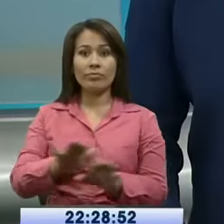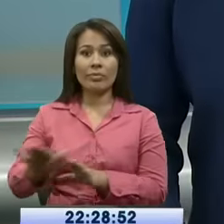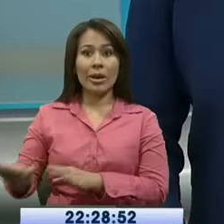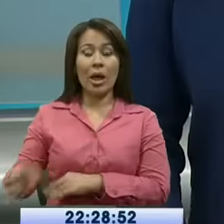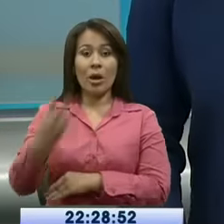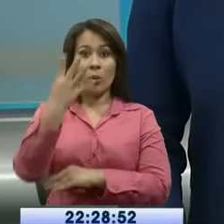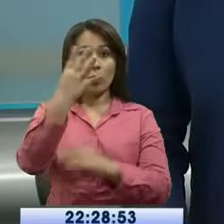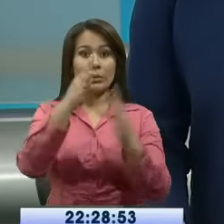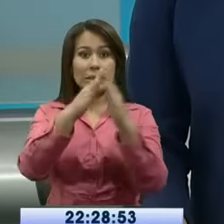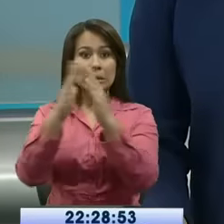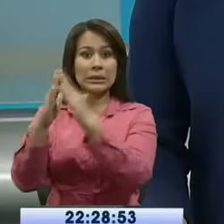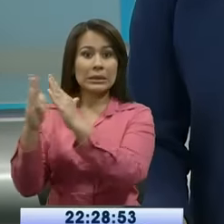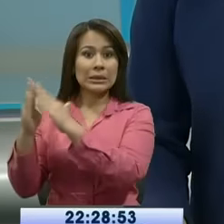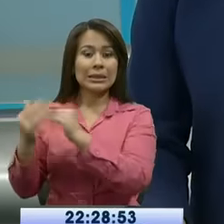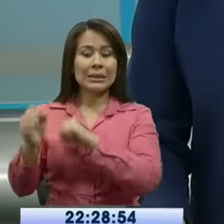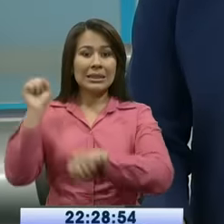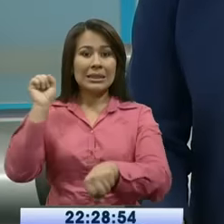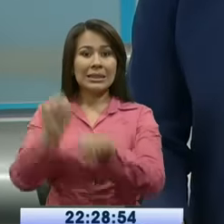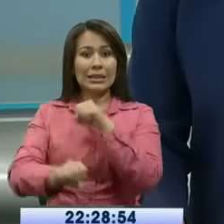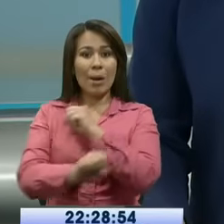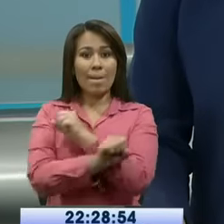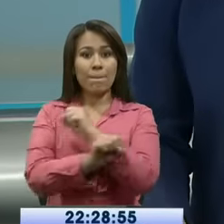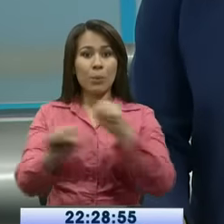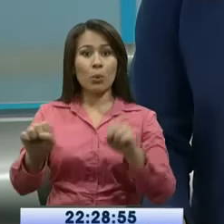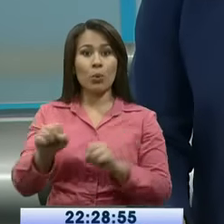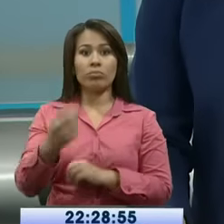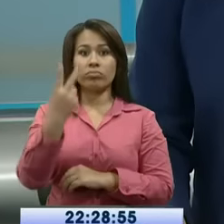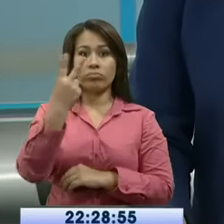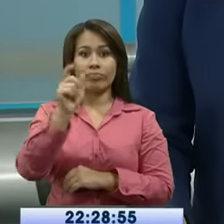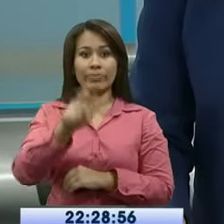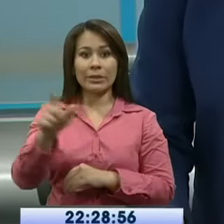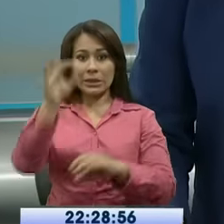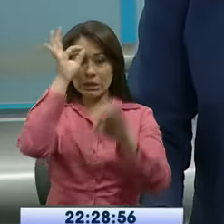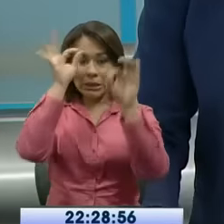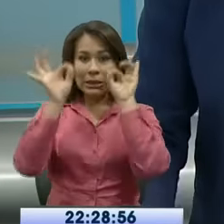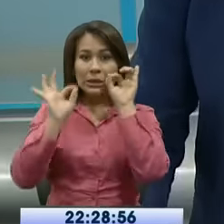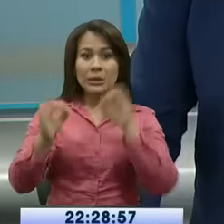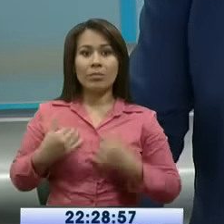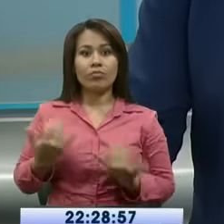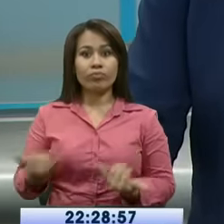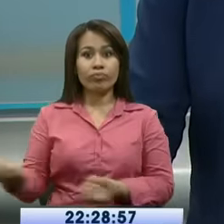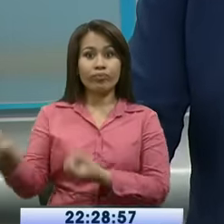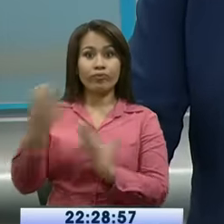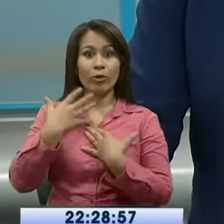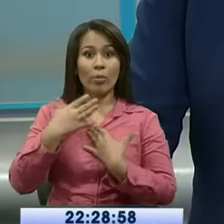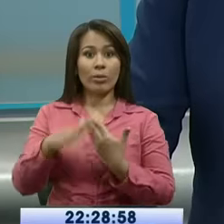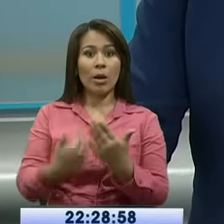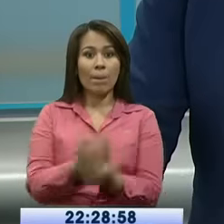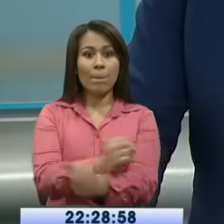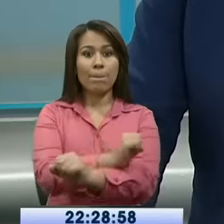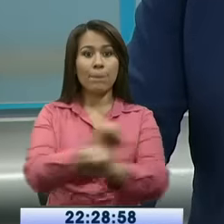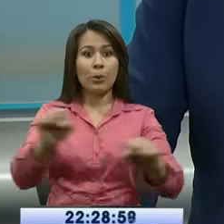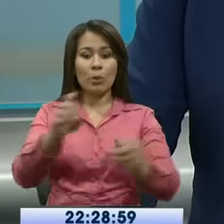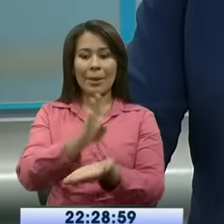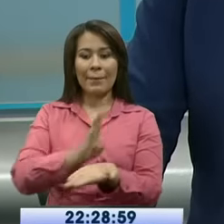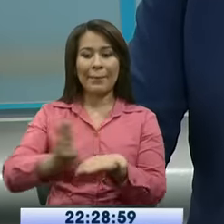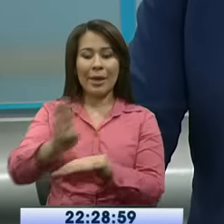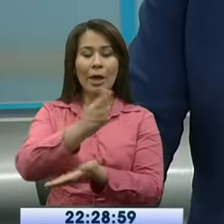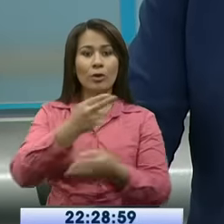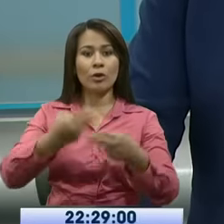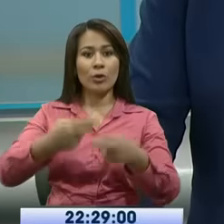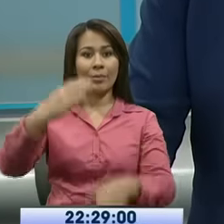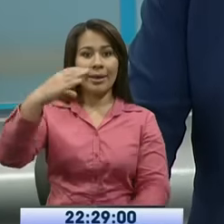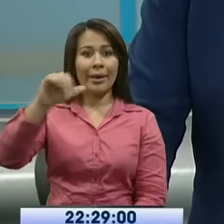Cuatro casas afectadas en su estructura y dos personas heridas es el resultado de una explosión que se registró en el barrio Calderón del